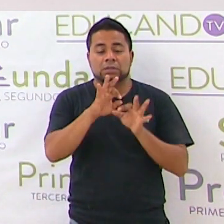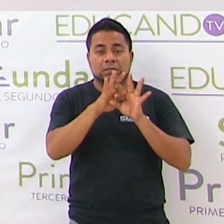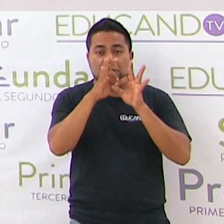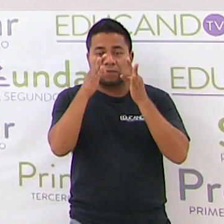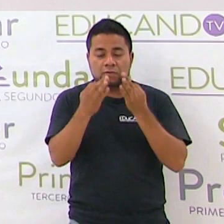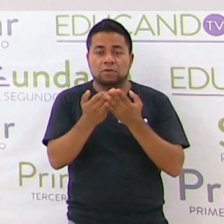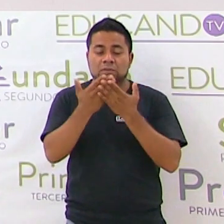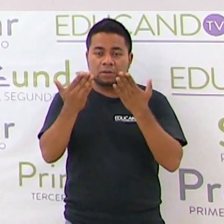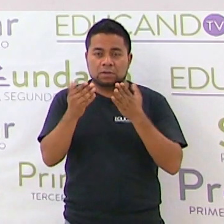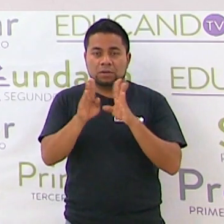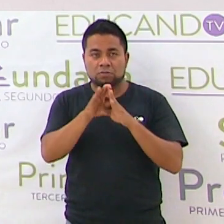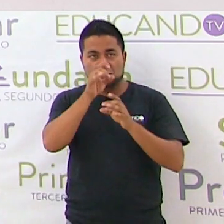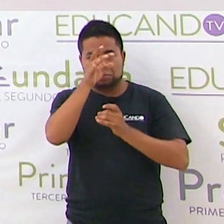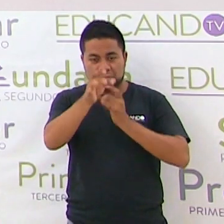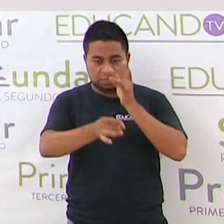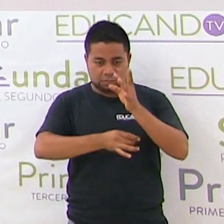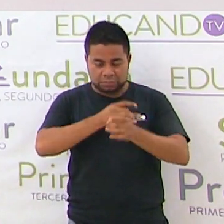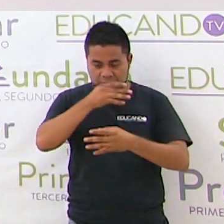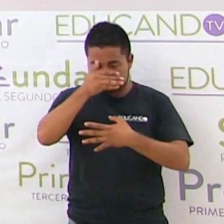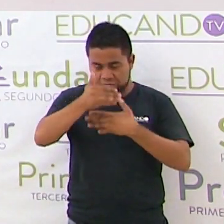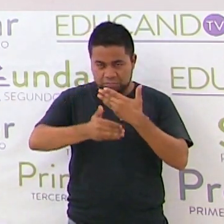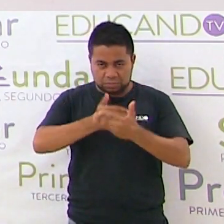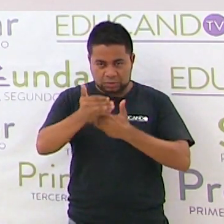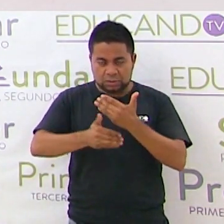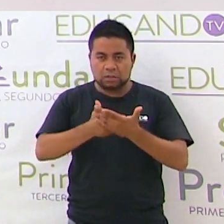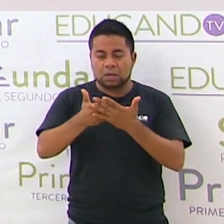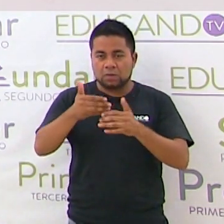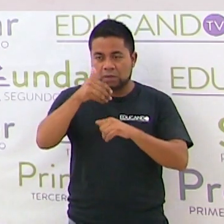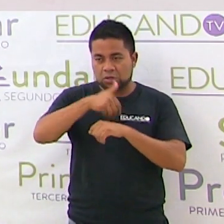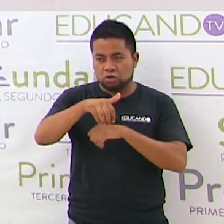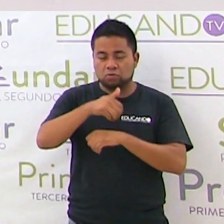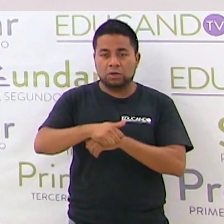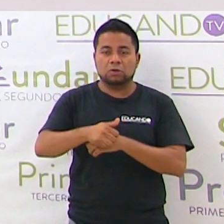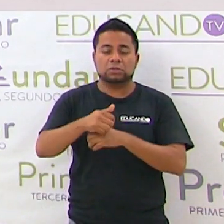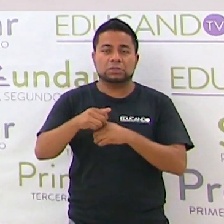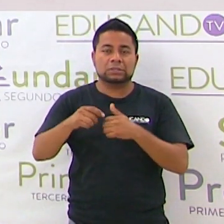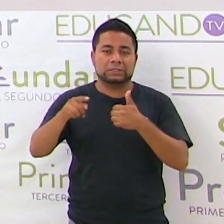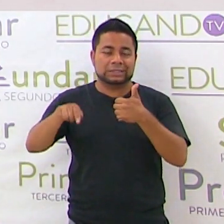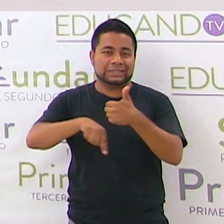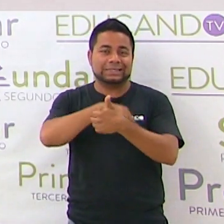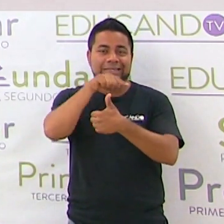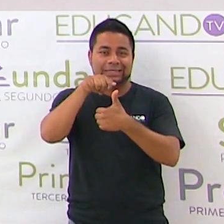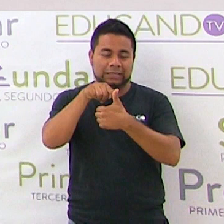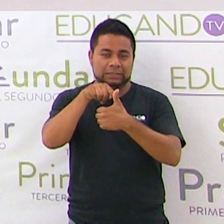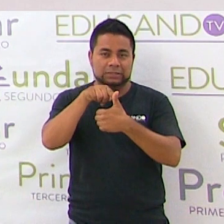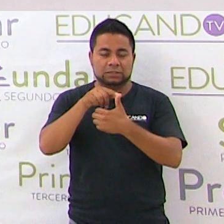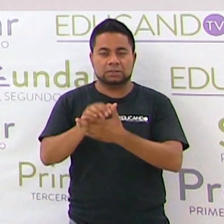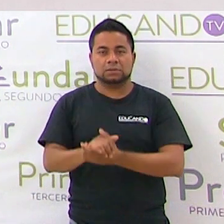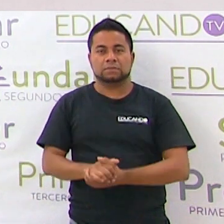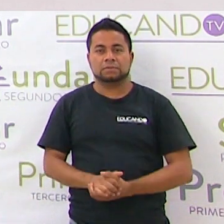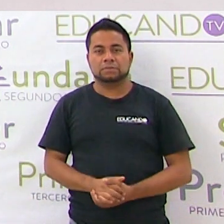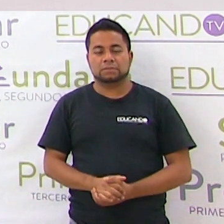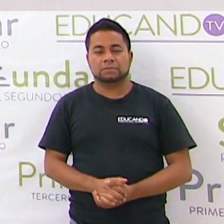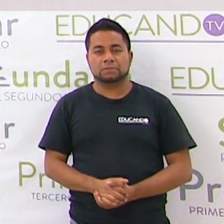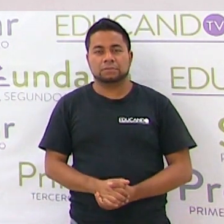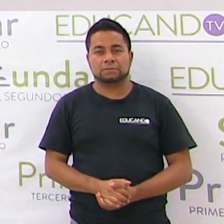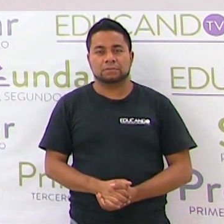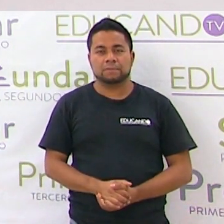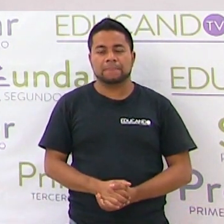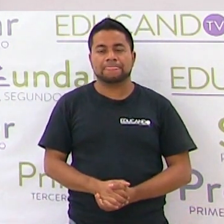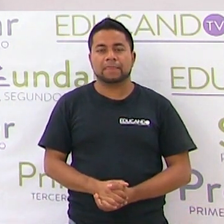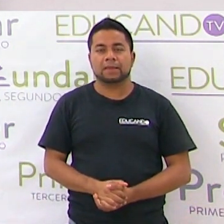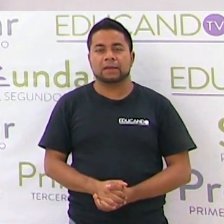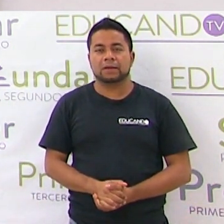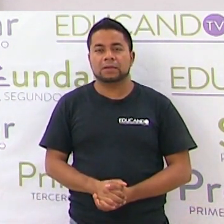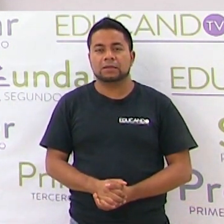ya agotamos los pasos. El paso número 6 es volver a leer